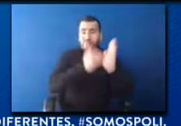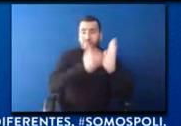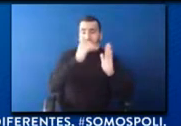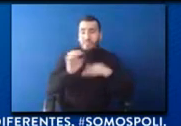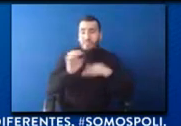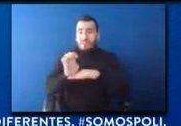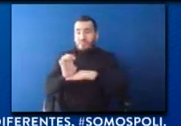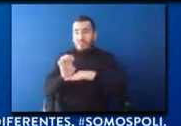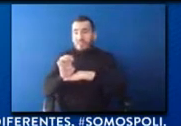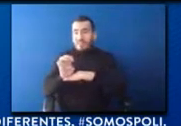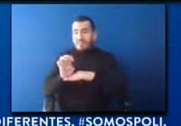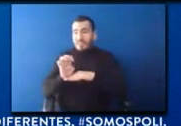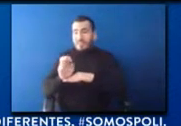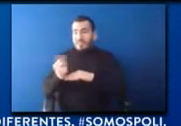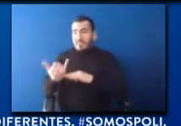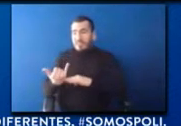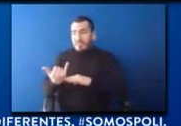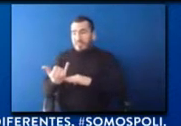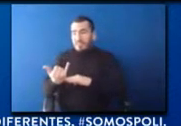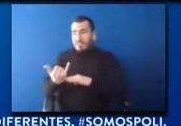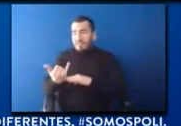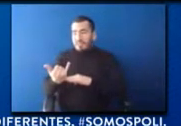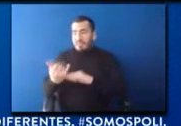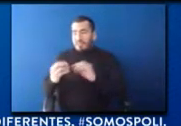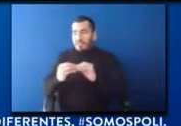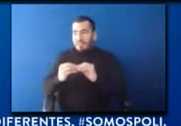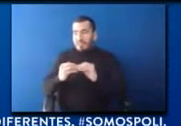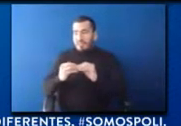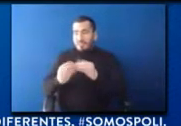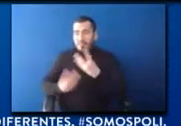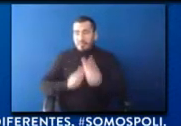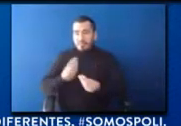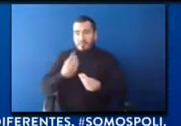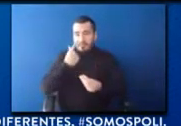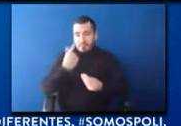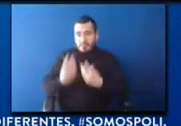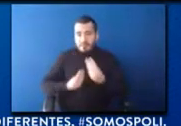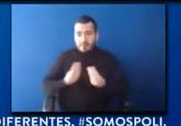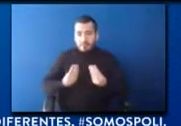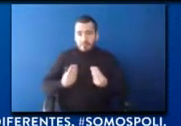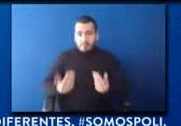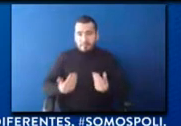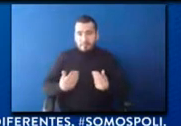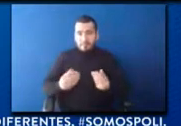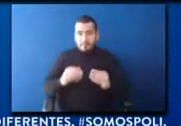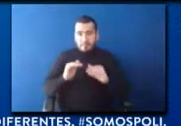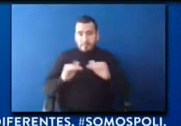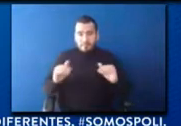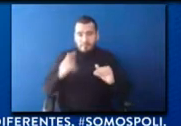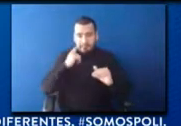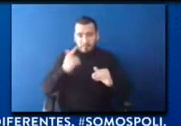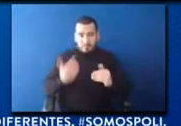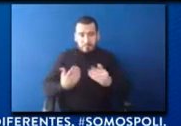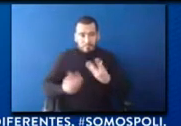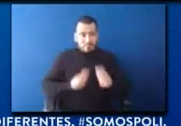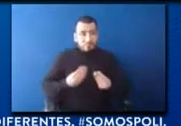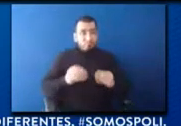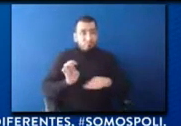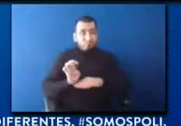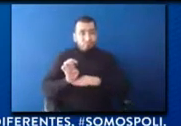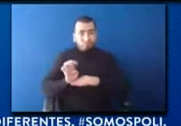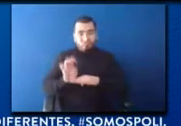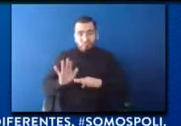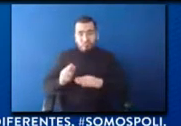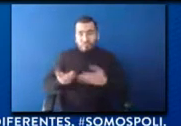más alusivo a otro entorno que al mismo funcionamiento de la entidad. Hoy la entidad está alojada en la nube, hoy la entidad está prestando el servicio en los teléfonos móviles